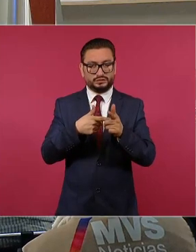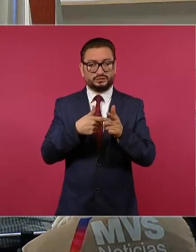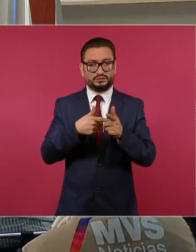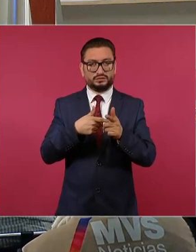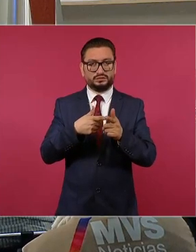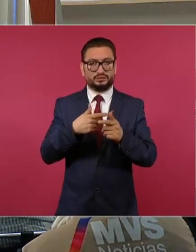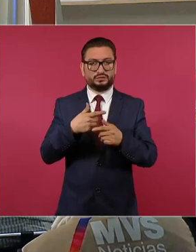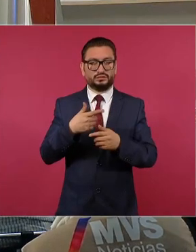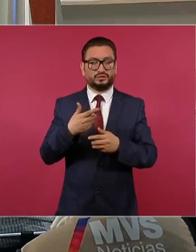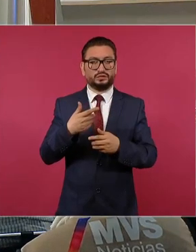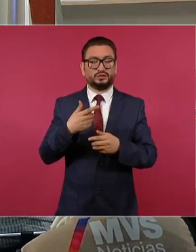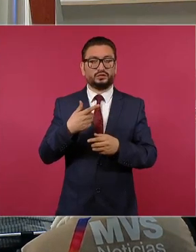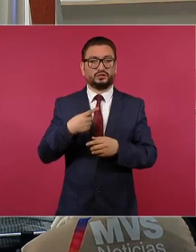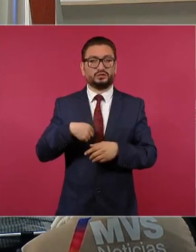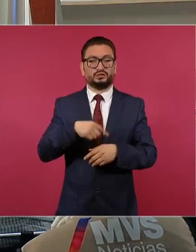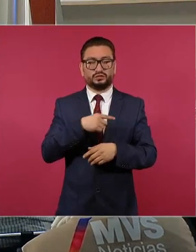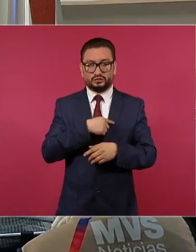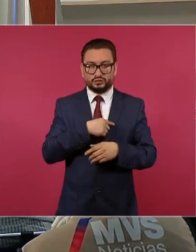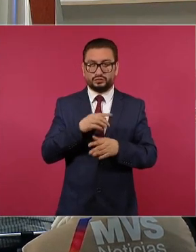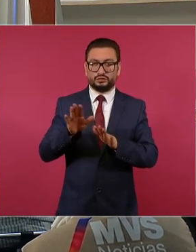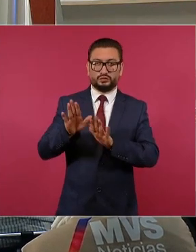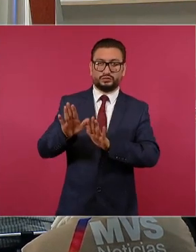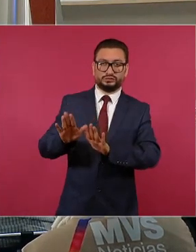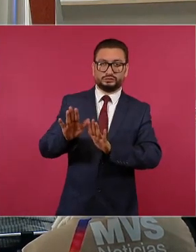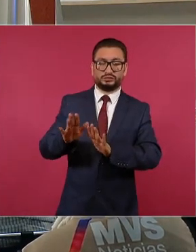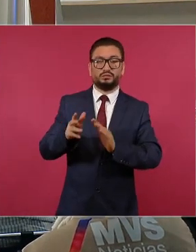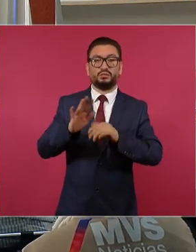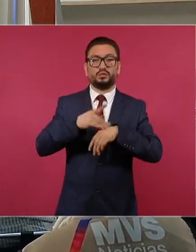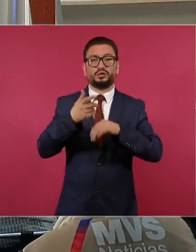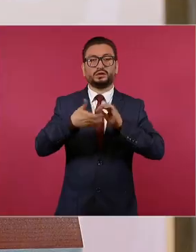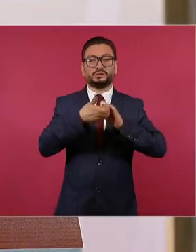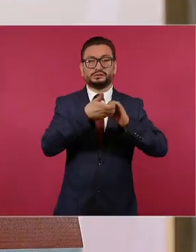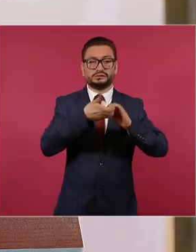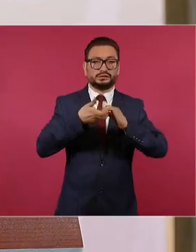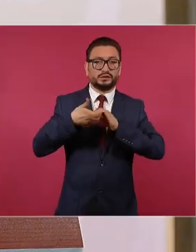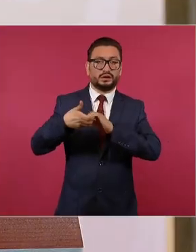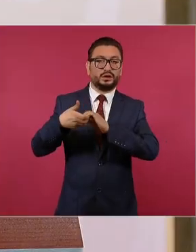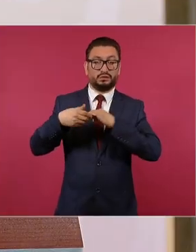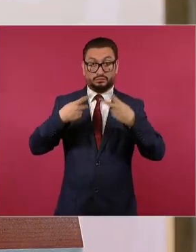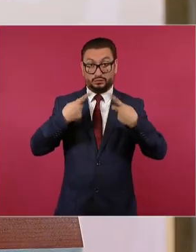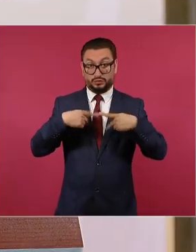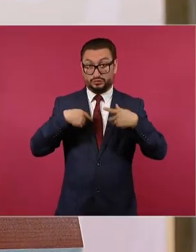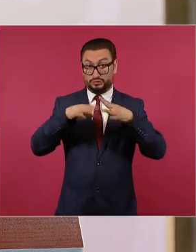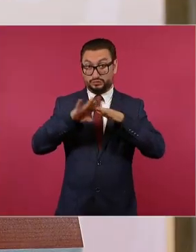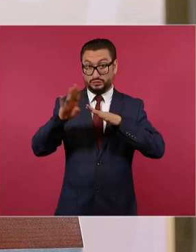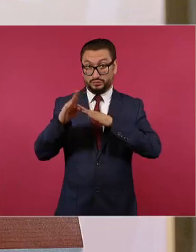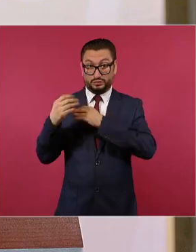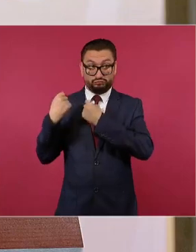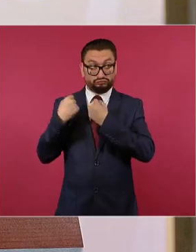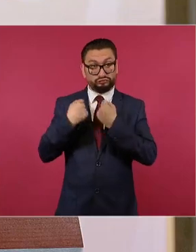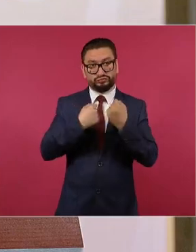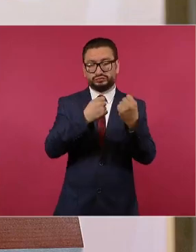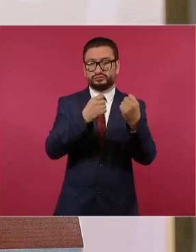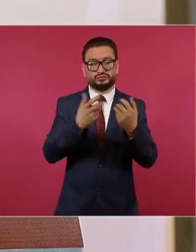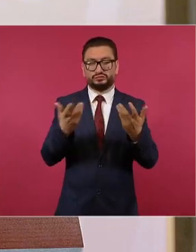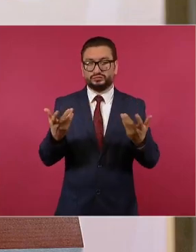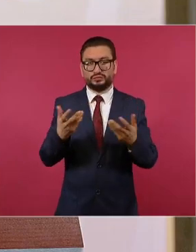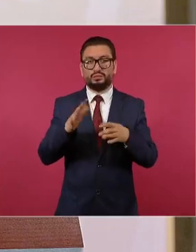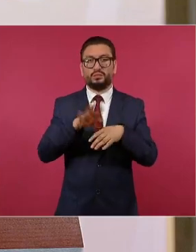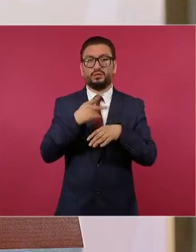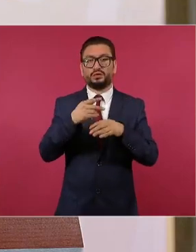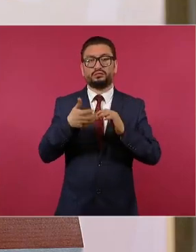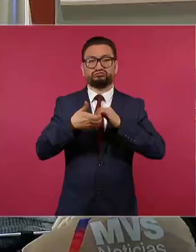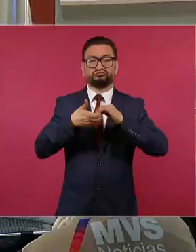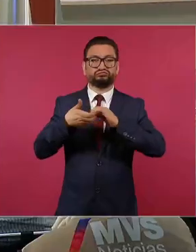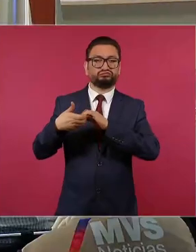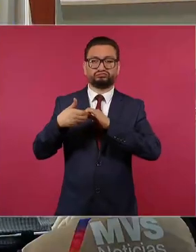impidiendo que en tráiler trasladen a migrantes, porque hay volcaduras,